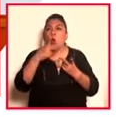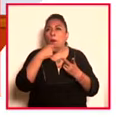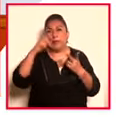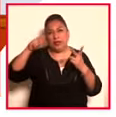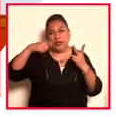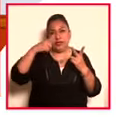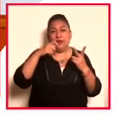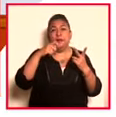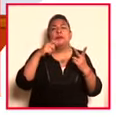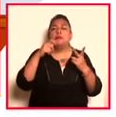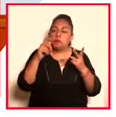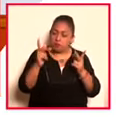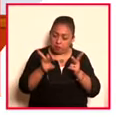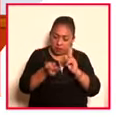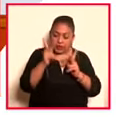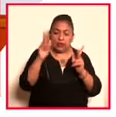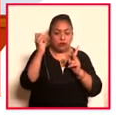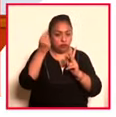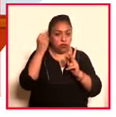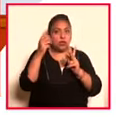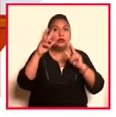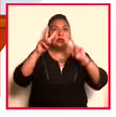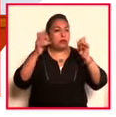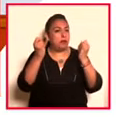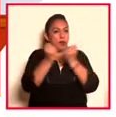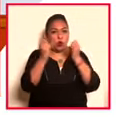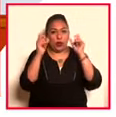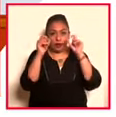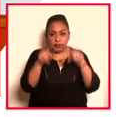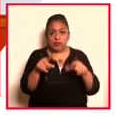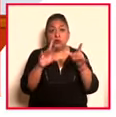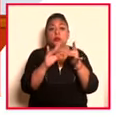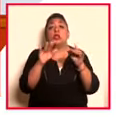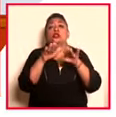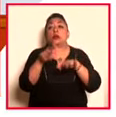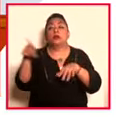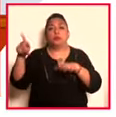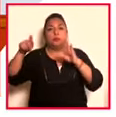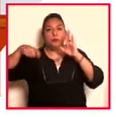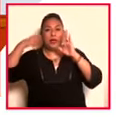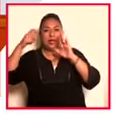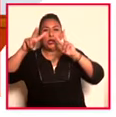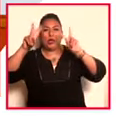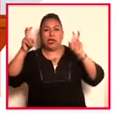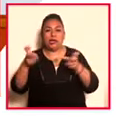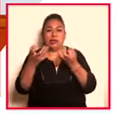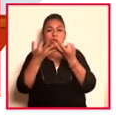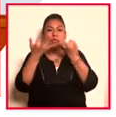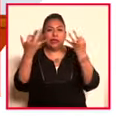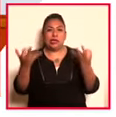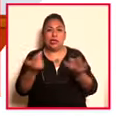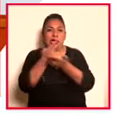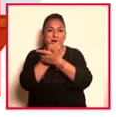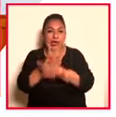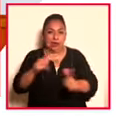en la charla para hablar sobre el mismo tema, pero desde su película Tierra y Libertad. Vamos a ver.